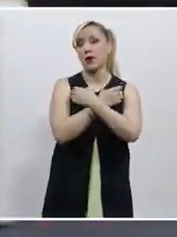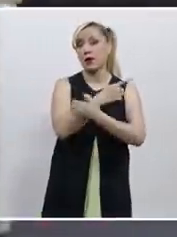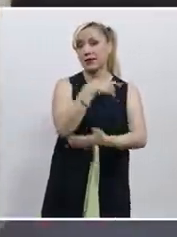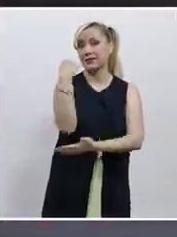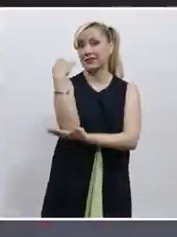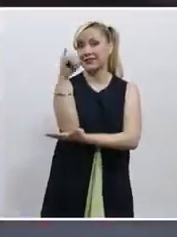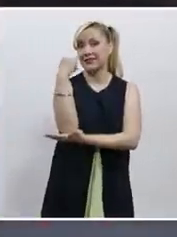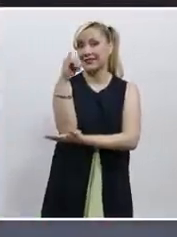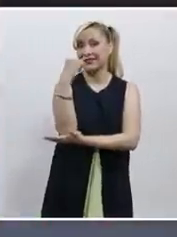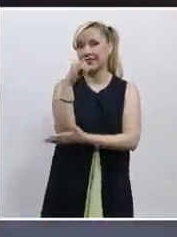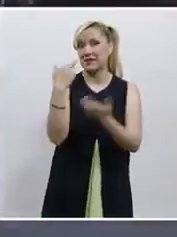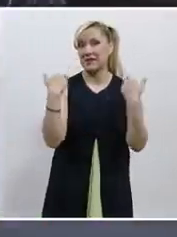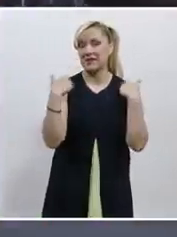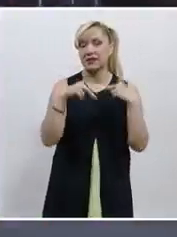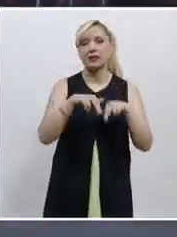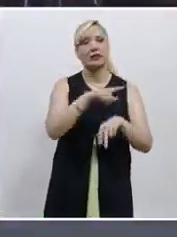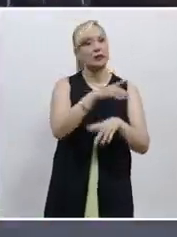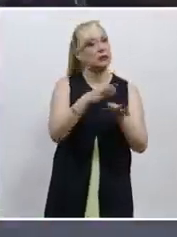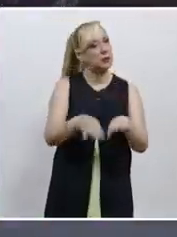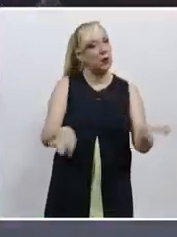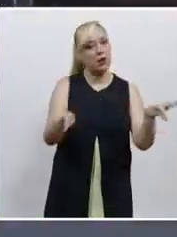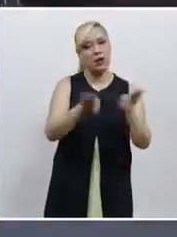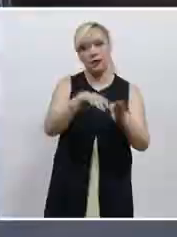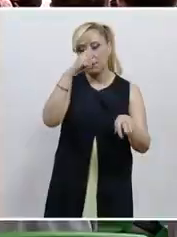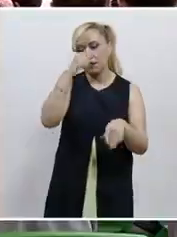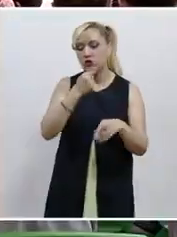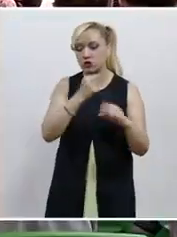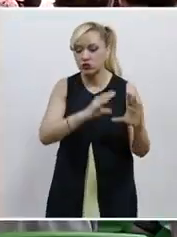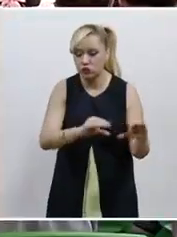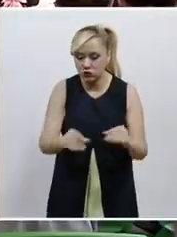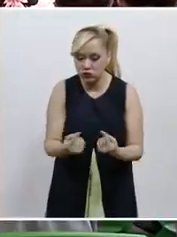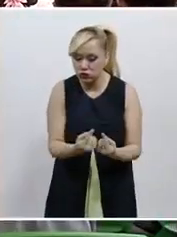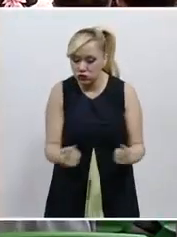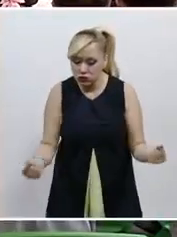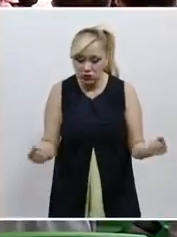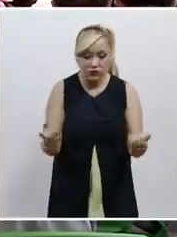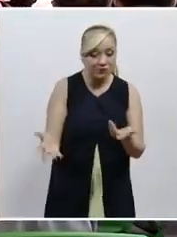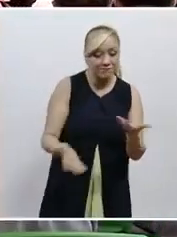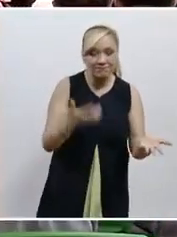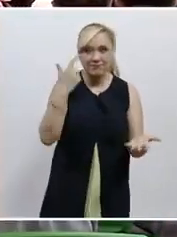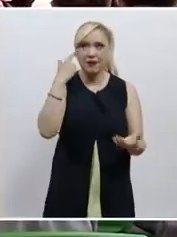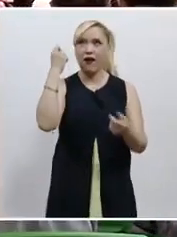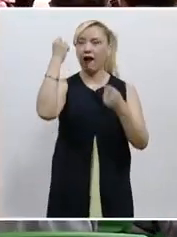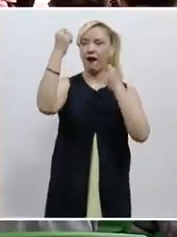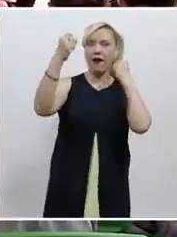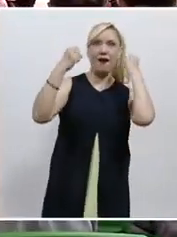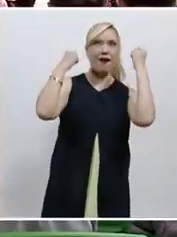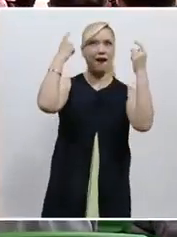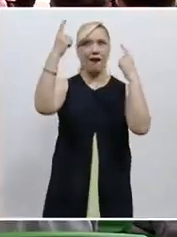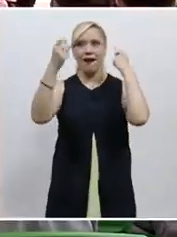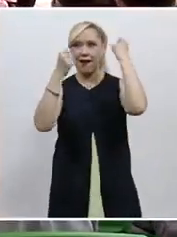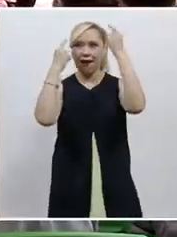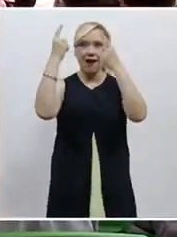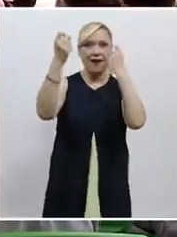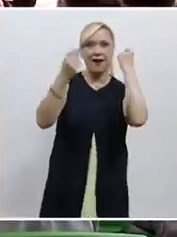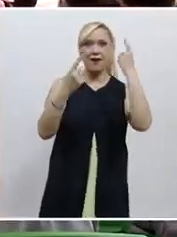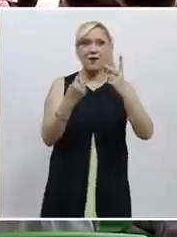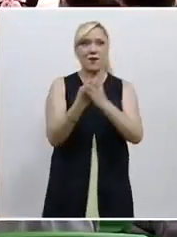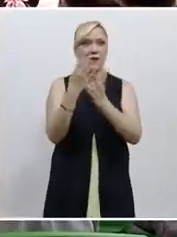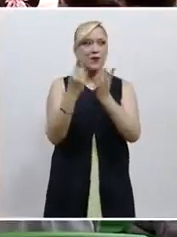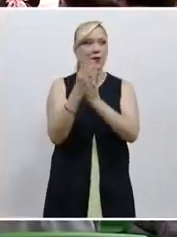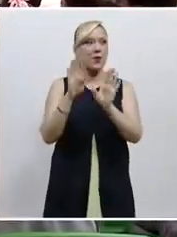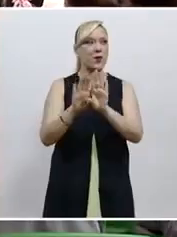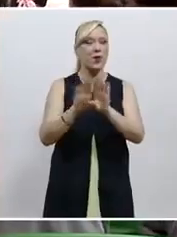promover la autonomía y seguridad personal de los infantes, así como permitir y estimular su creatividad y su expresión espontánea para que desarrollen